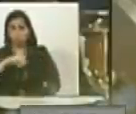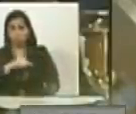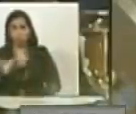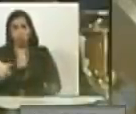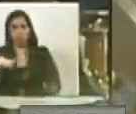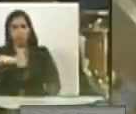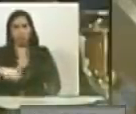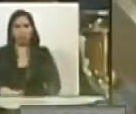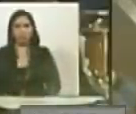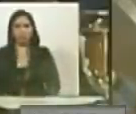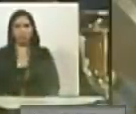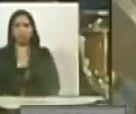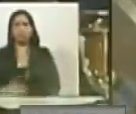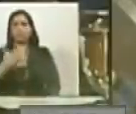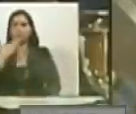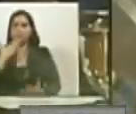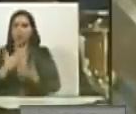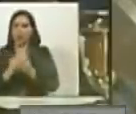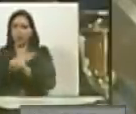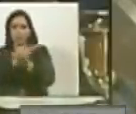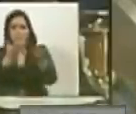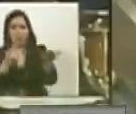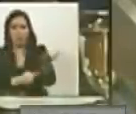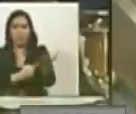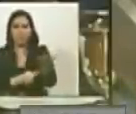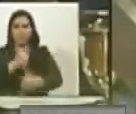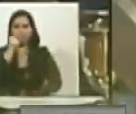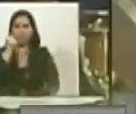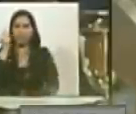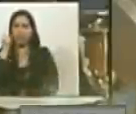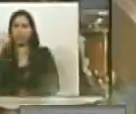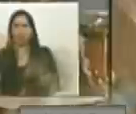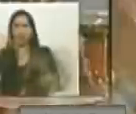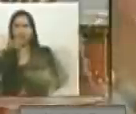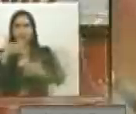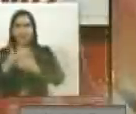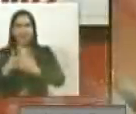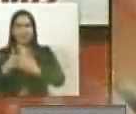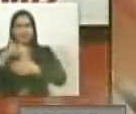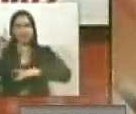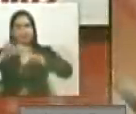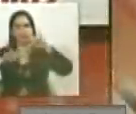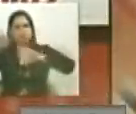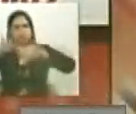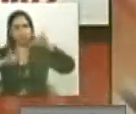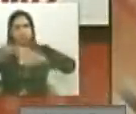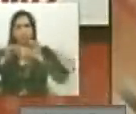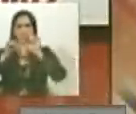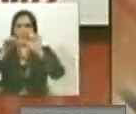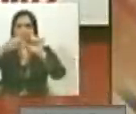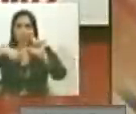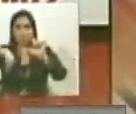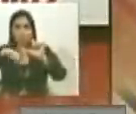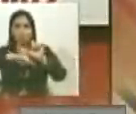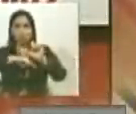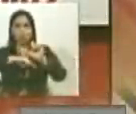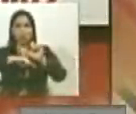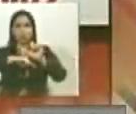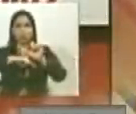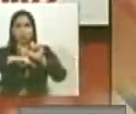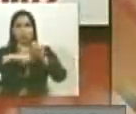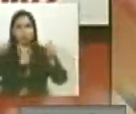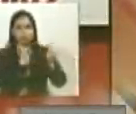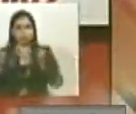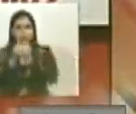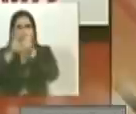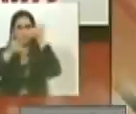Hugo Chávez. Muchísimas gracias, queridos hermanos y hermanas, de verdad. Y mientras nosotros andemos con